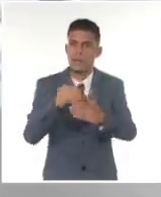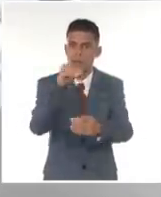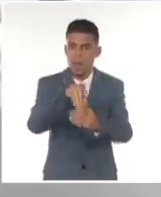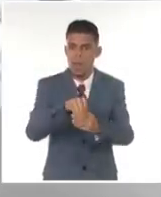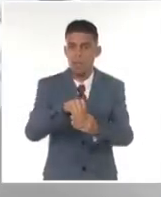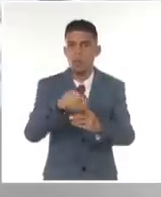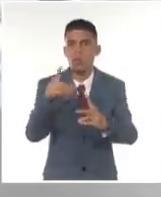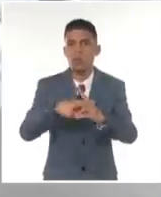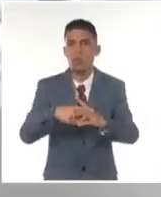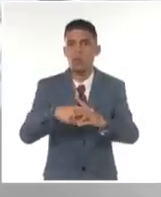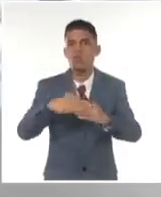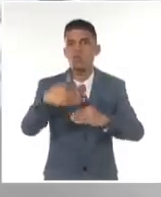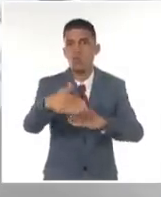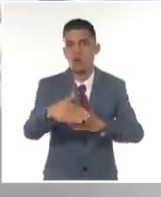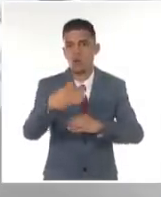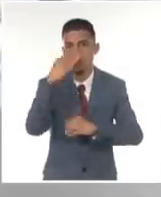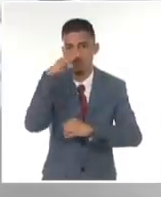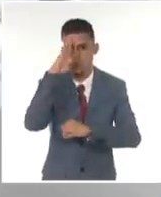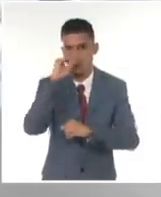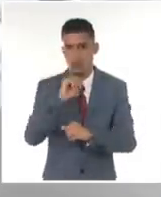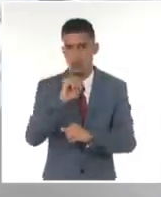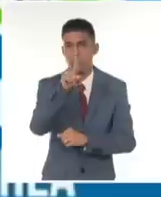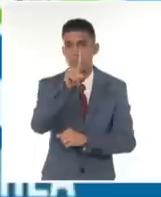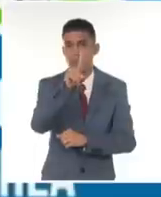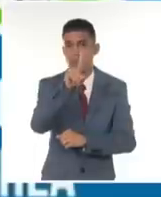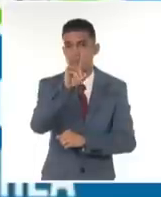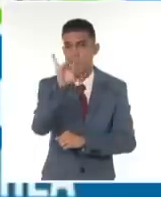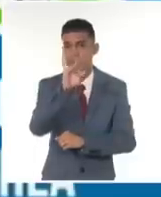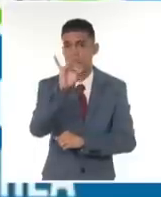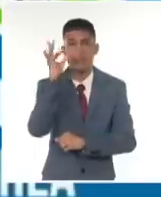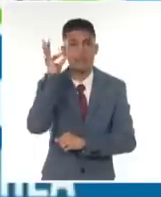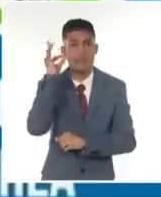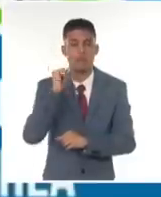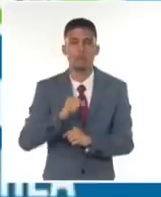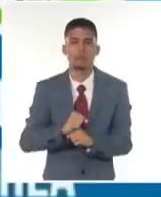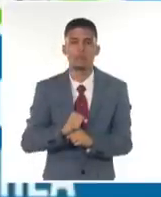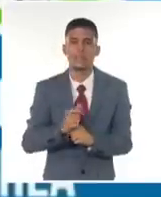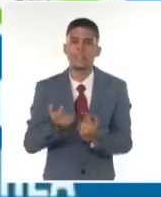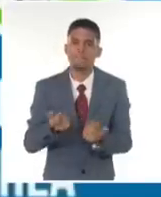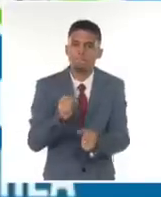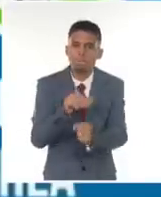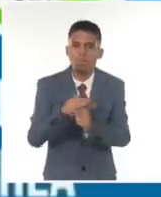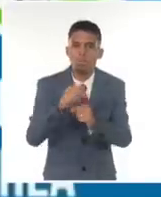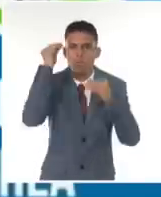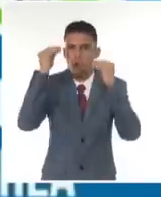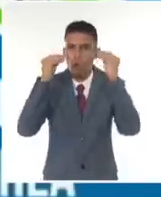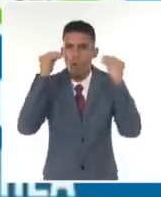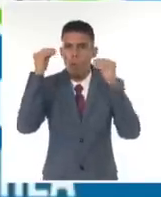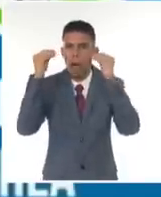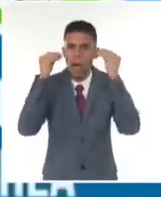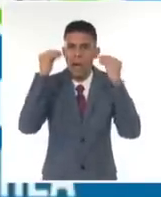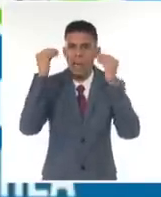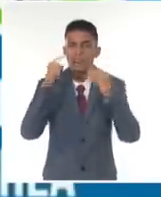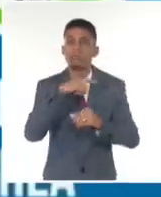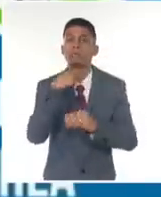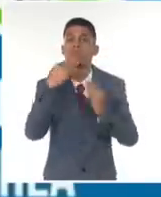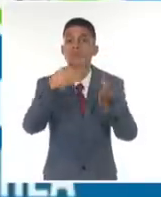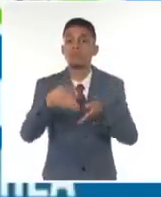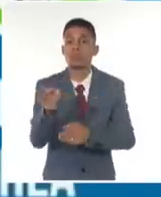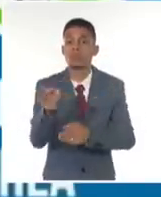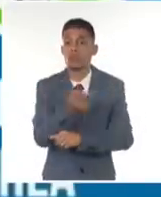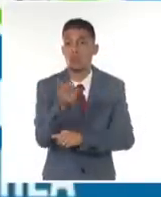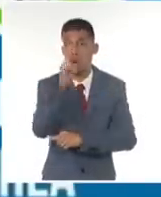de Cuba. El pasado 17 de febrero se recibió la dura y preocupante noticia sobre el presunto fallecimiento de nuestros